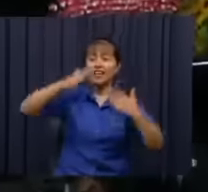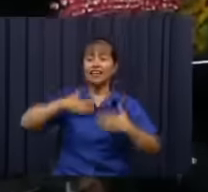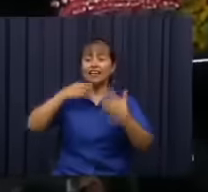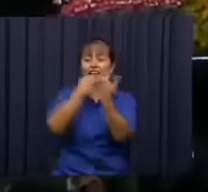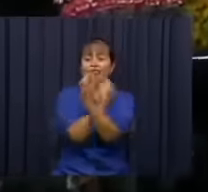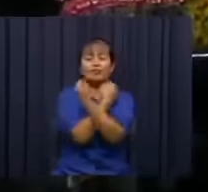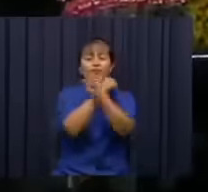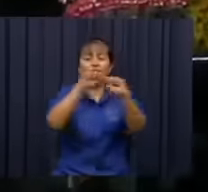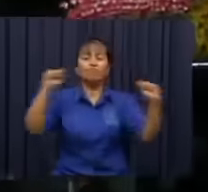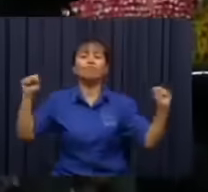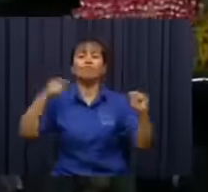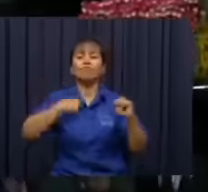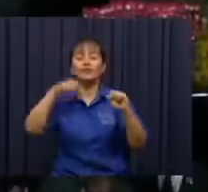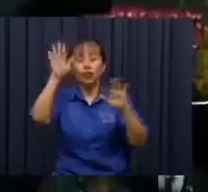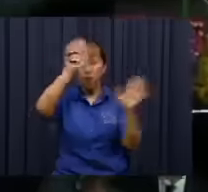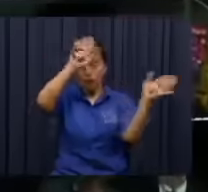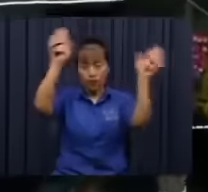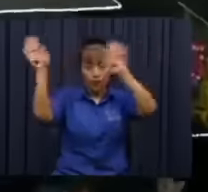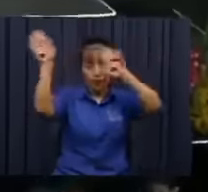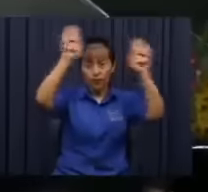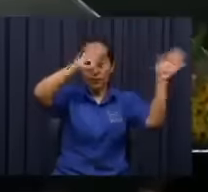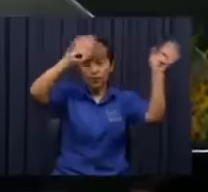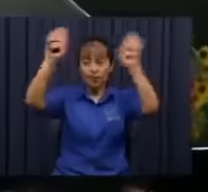Traigo mis manos llenas a ti,